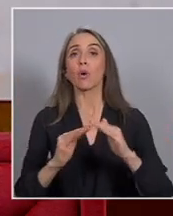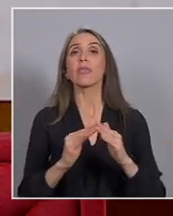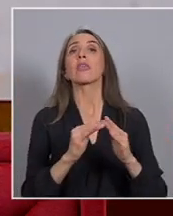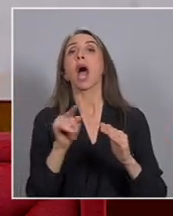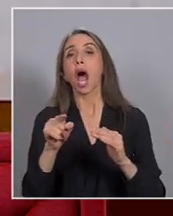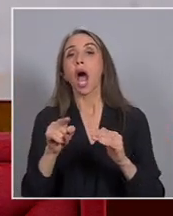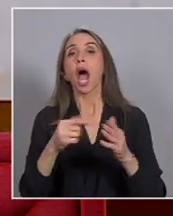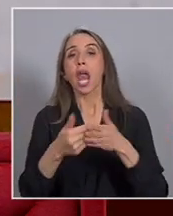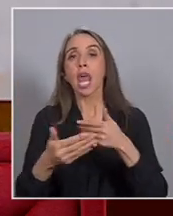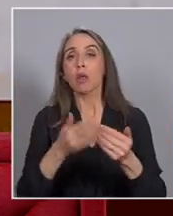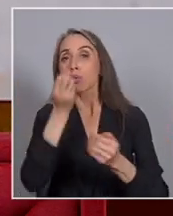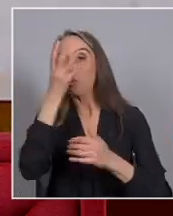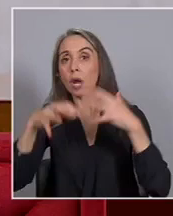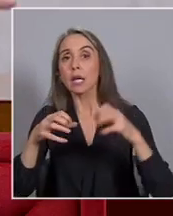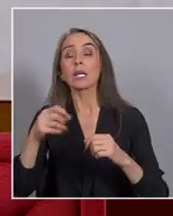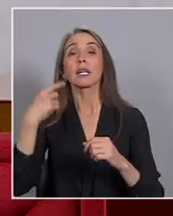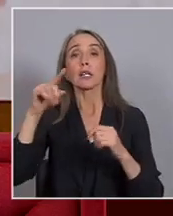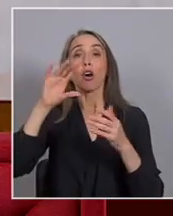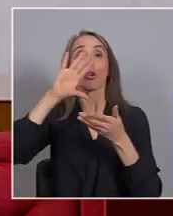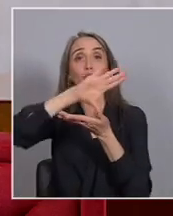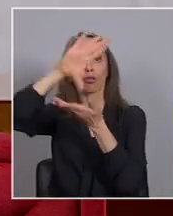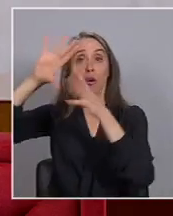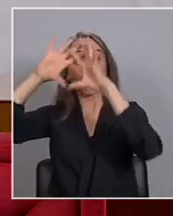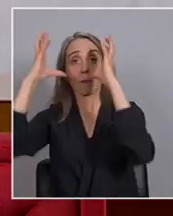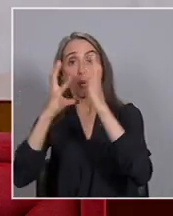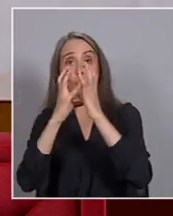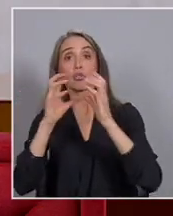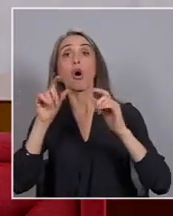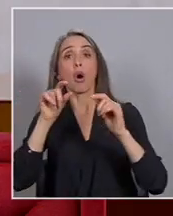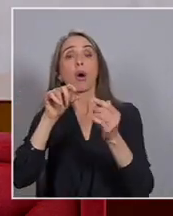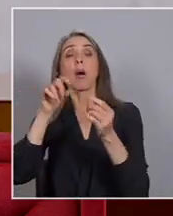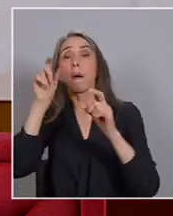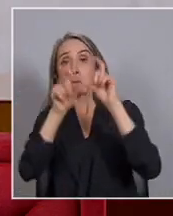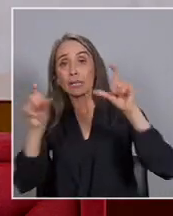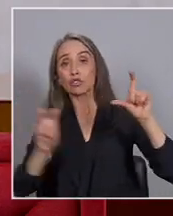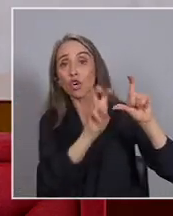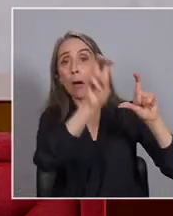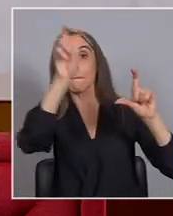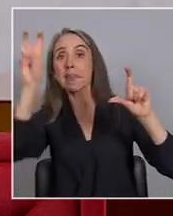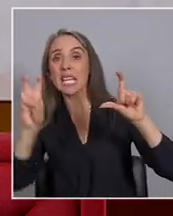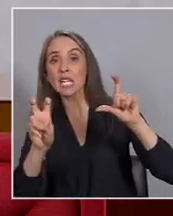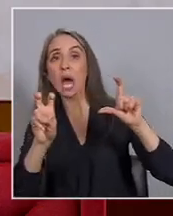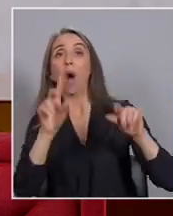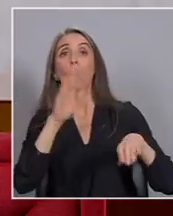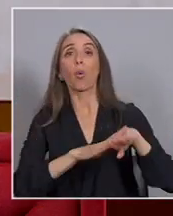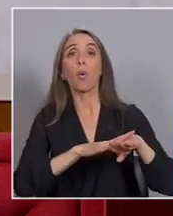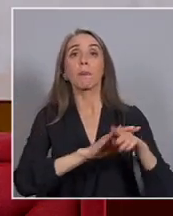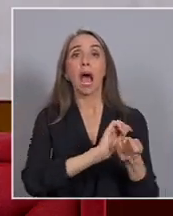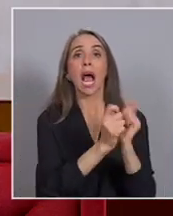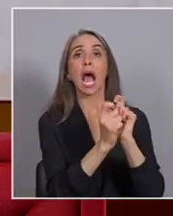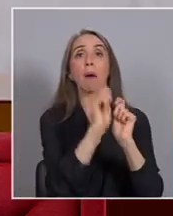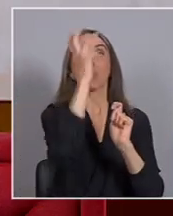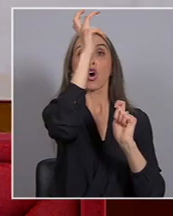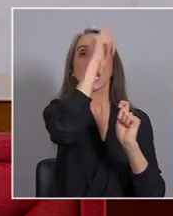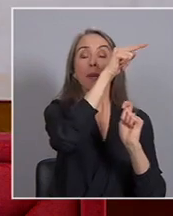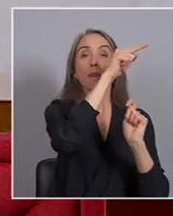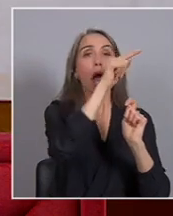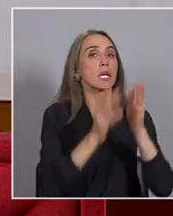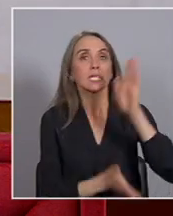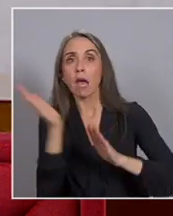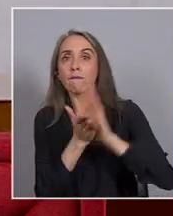estamos viéndolo en el mundo. Vamos a tener migraciones al interior de los países, migraciones producto de la crisis climática. Y